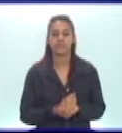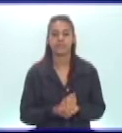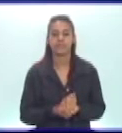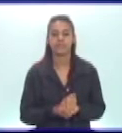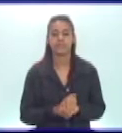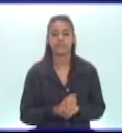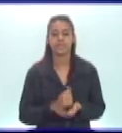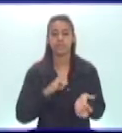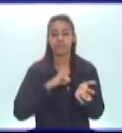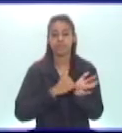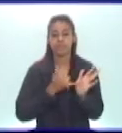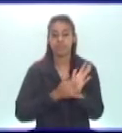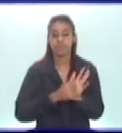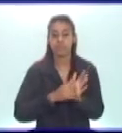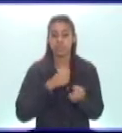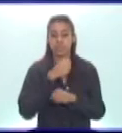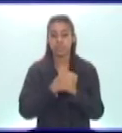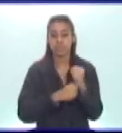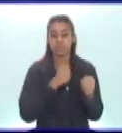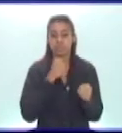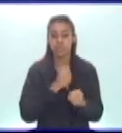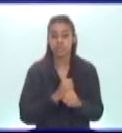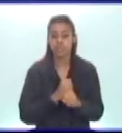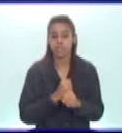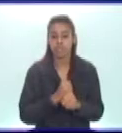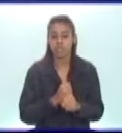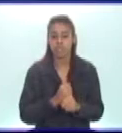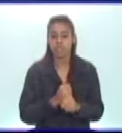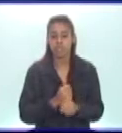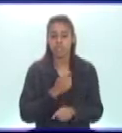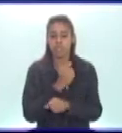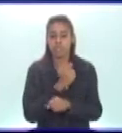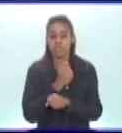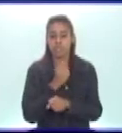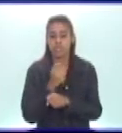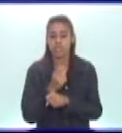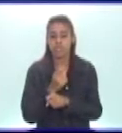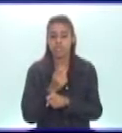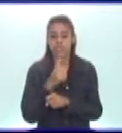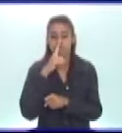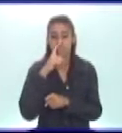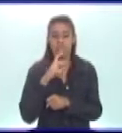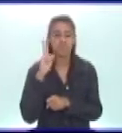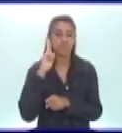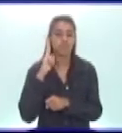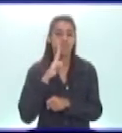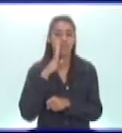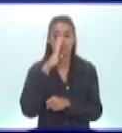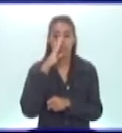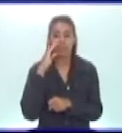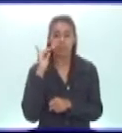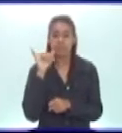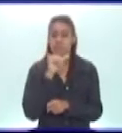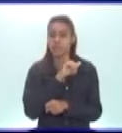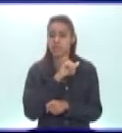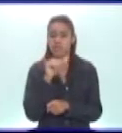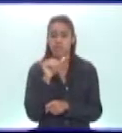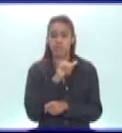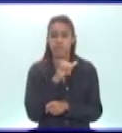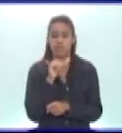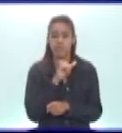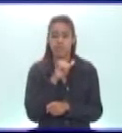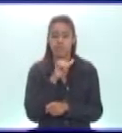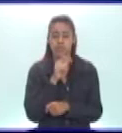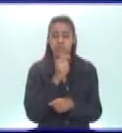El programa que se utiliza en la enseñanza de los niños sordos e hipoacúsicos se corresponde con el programa que utiliza